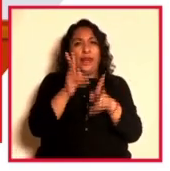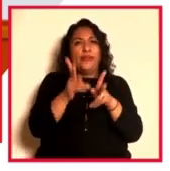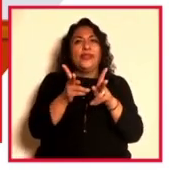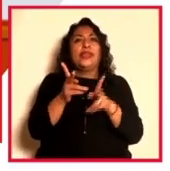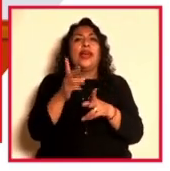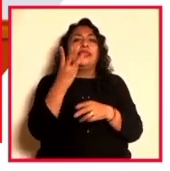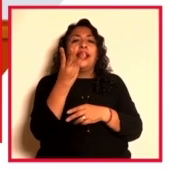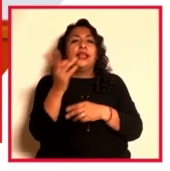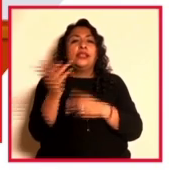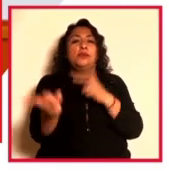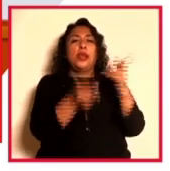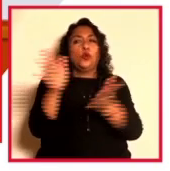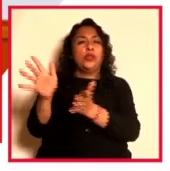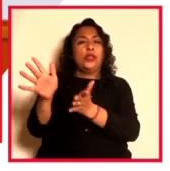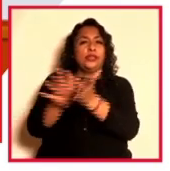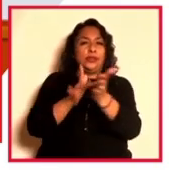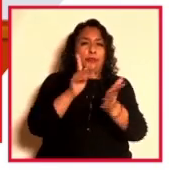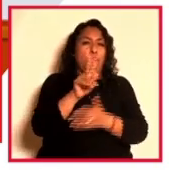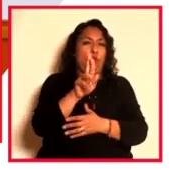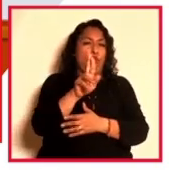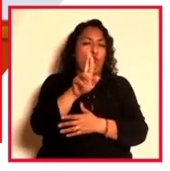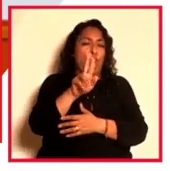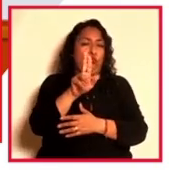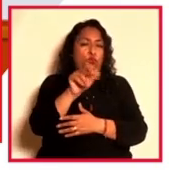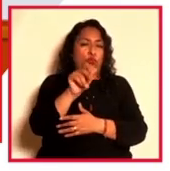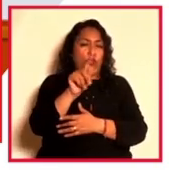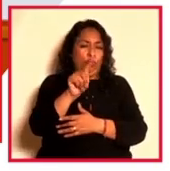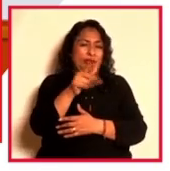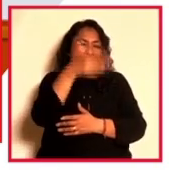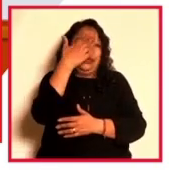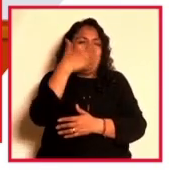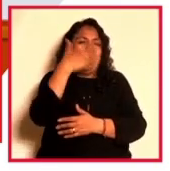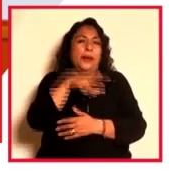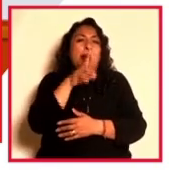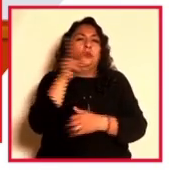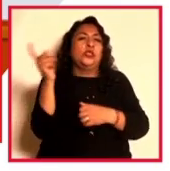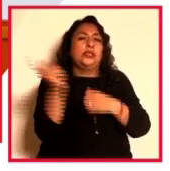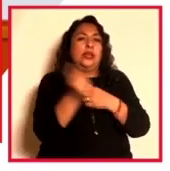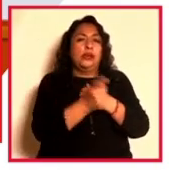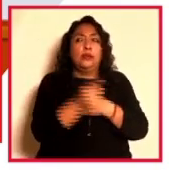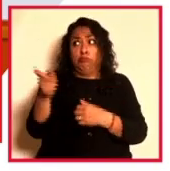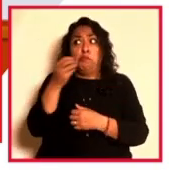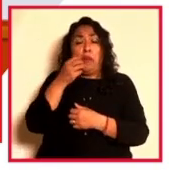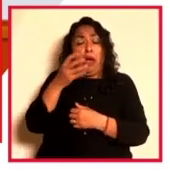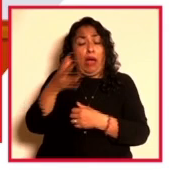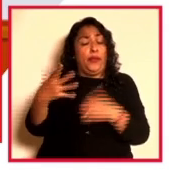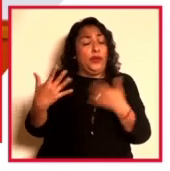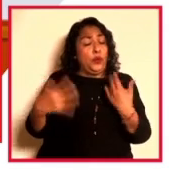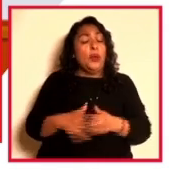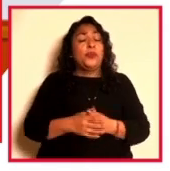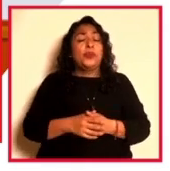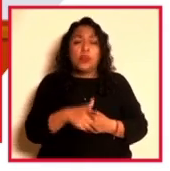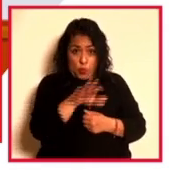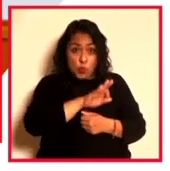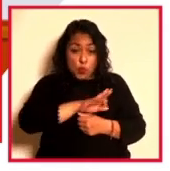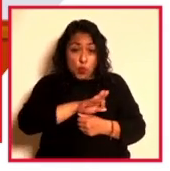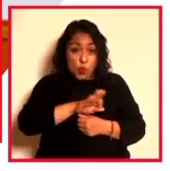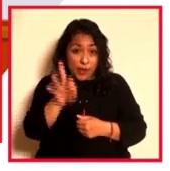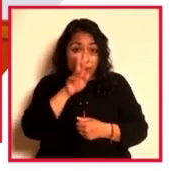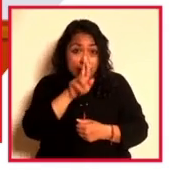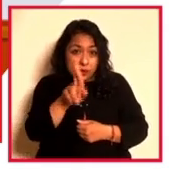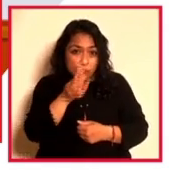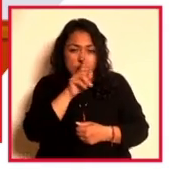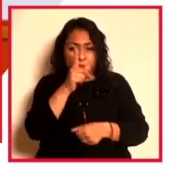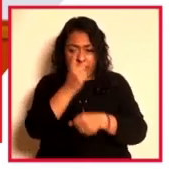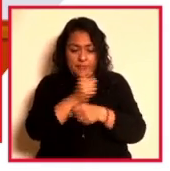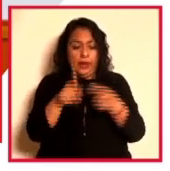preguntas inspiradas en el cuestionario PR ya sabes de si me puedes contestar la primera sería